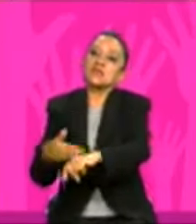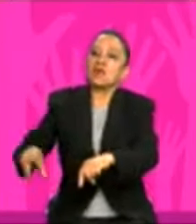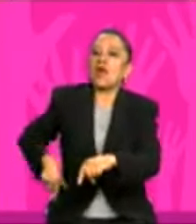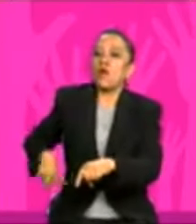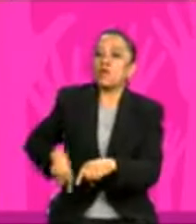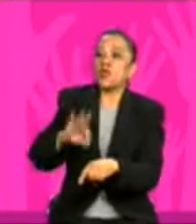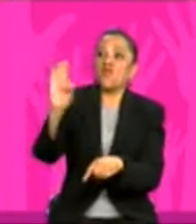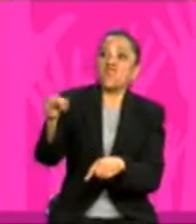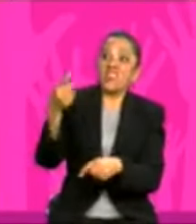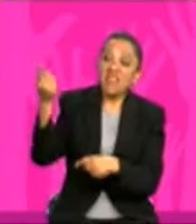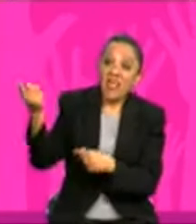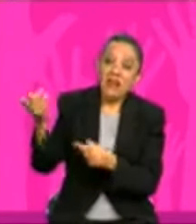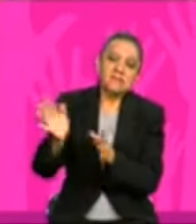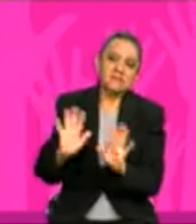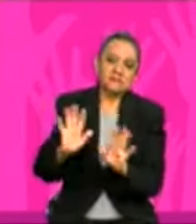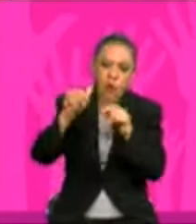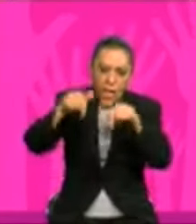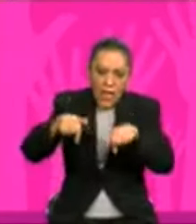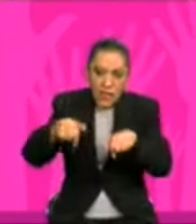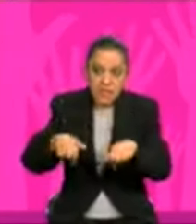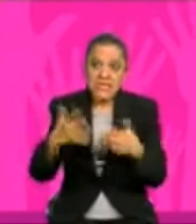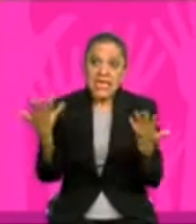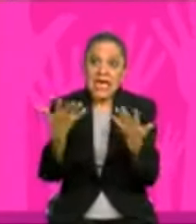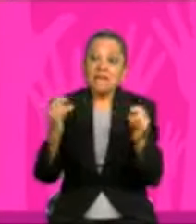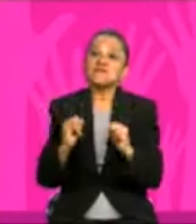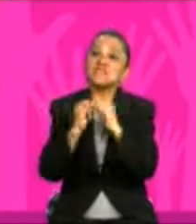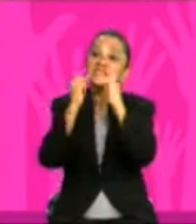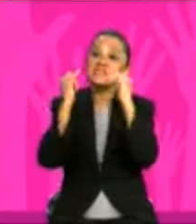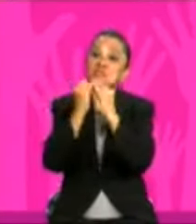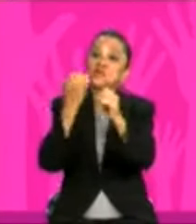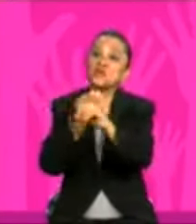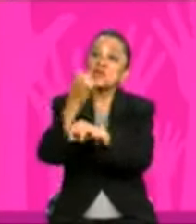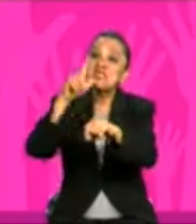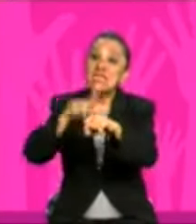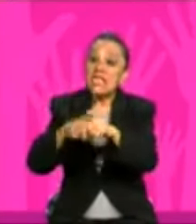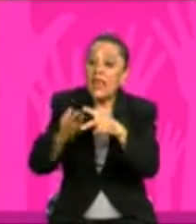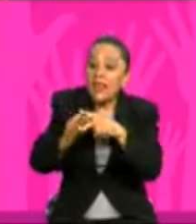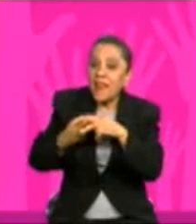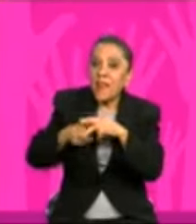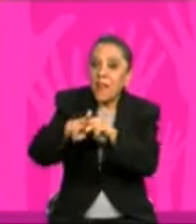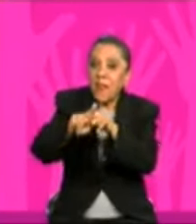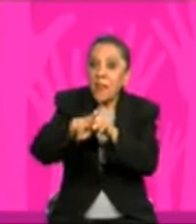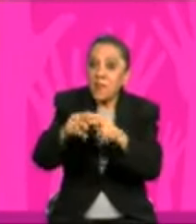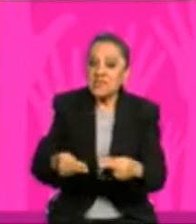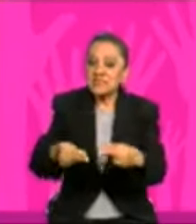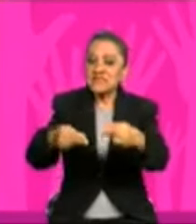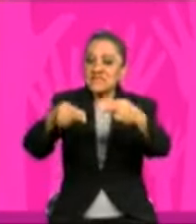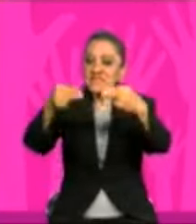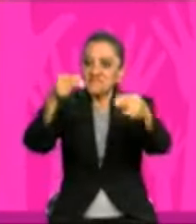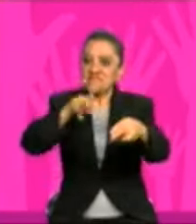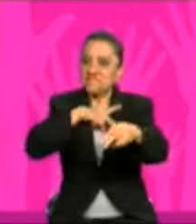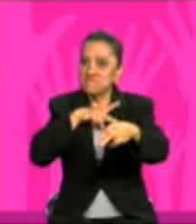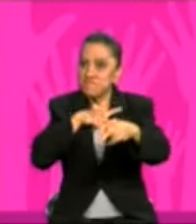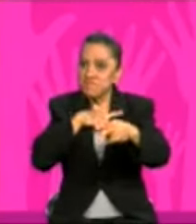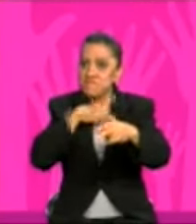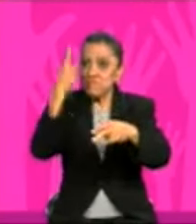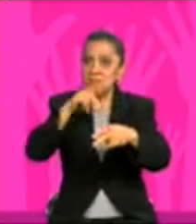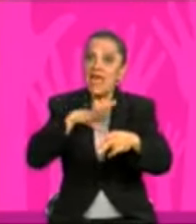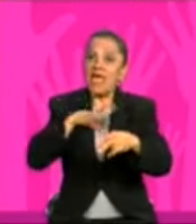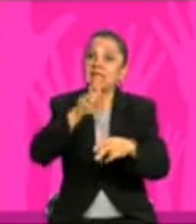federal. Vamos a crear el Instituto Estatal del Emprendimiento Morelense para que haya